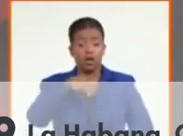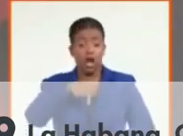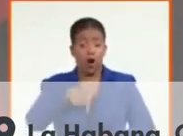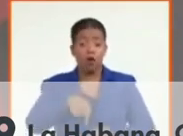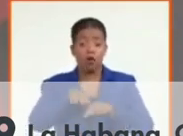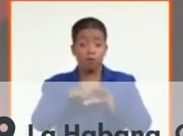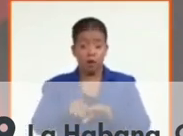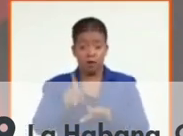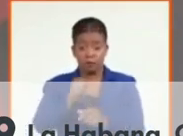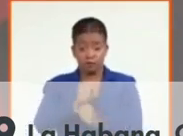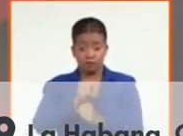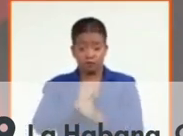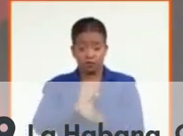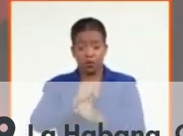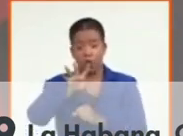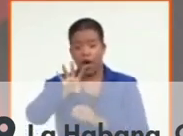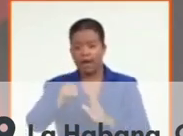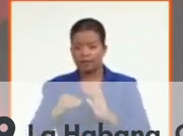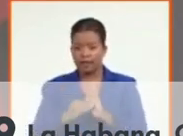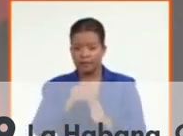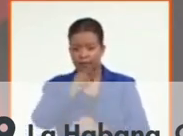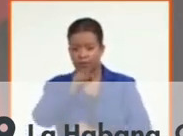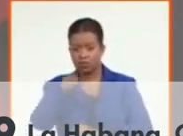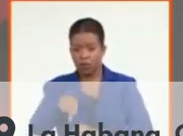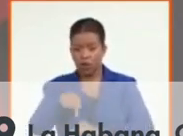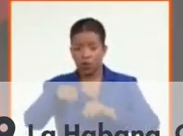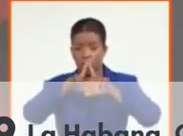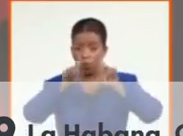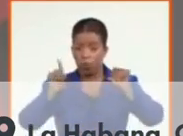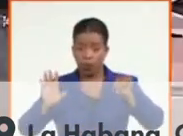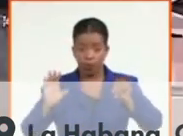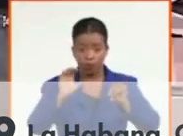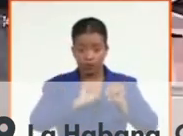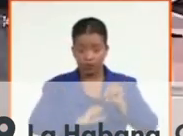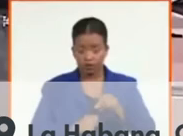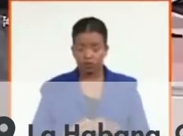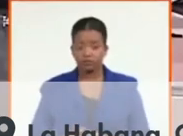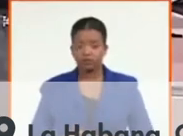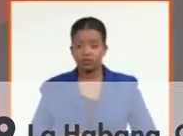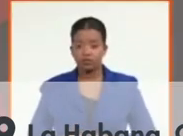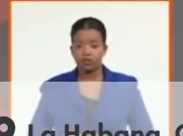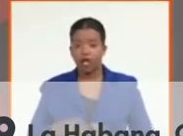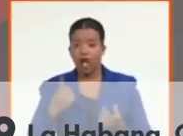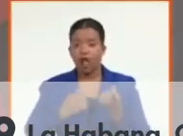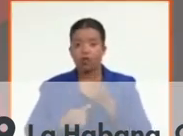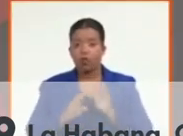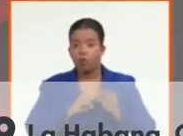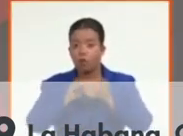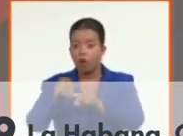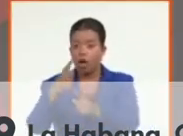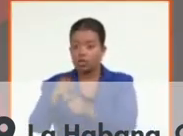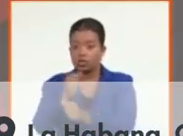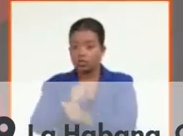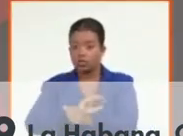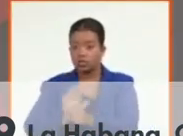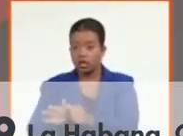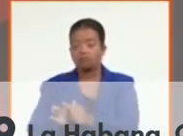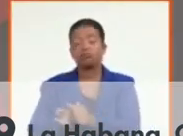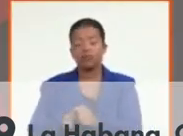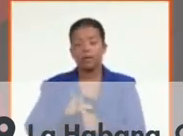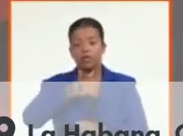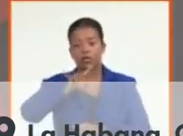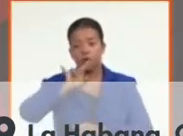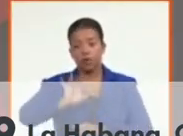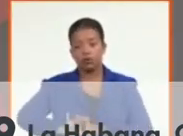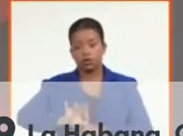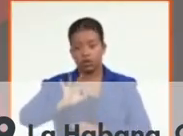interruptor en todo en todo el país el algo nos ha sido reubicado el 29 por ciento de los trabajadores han sido